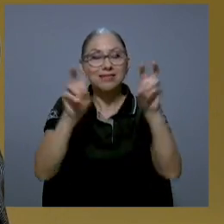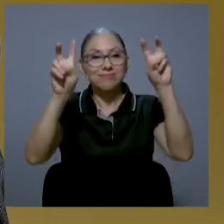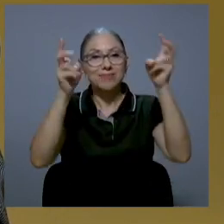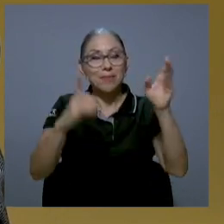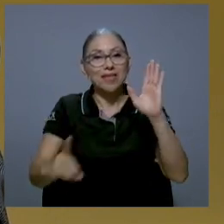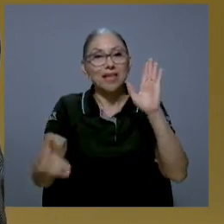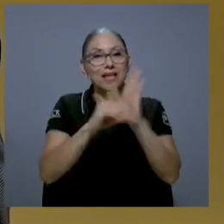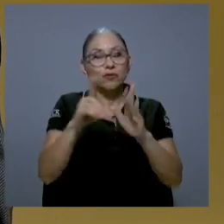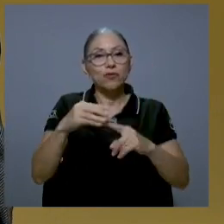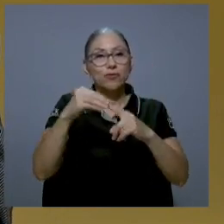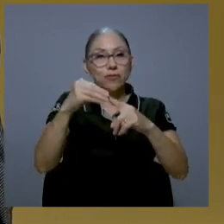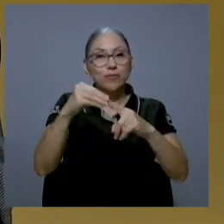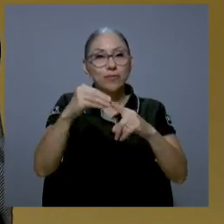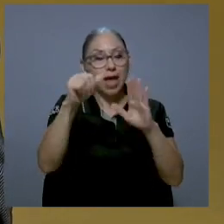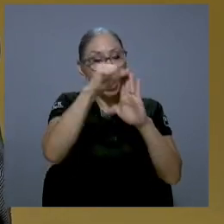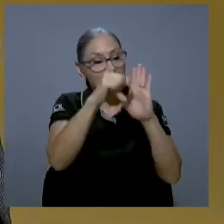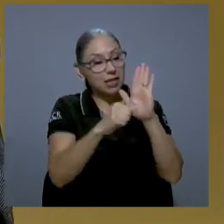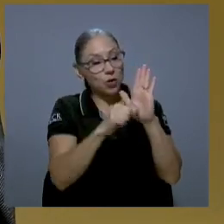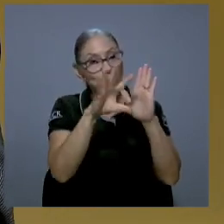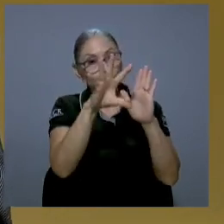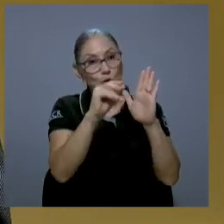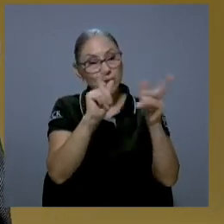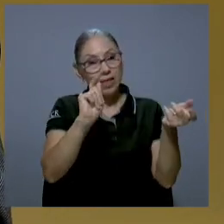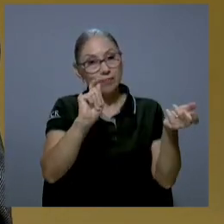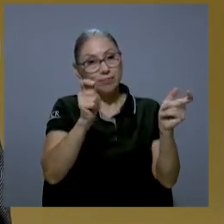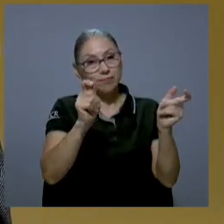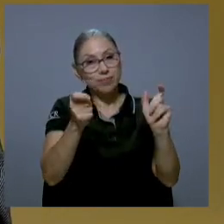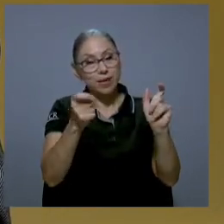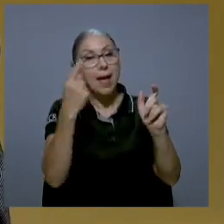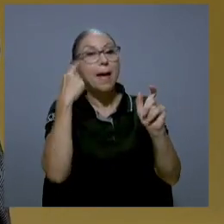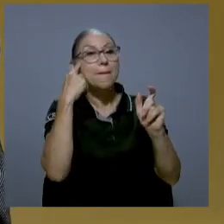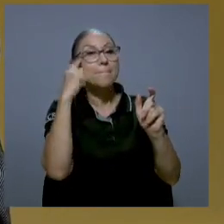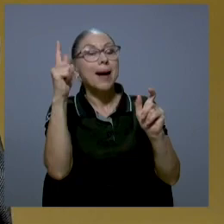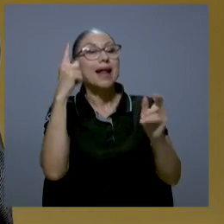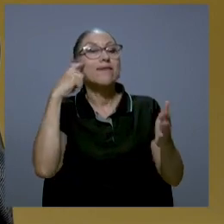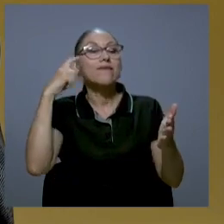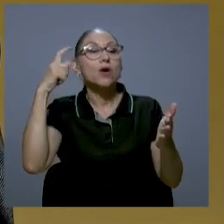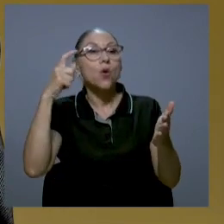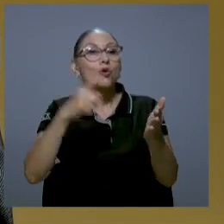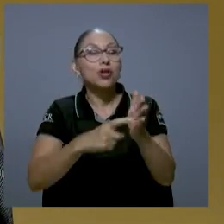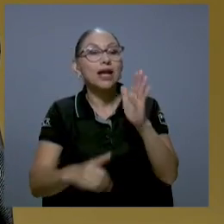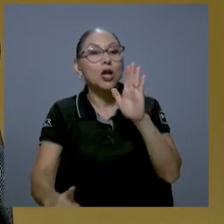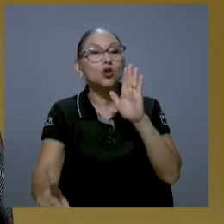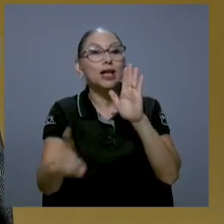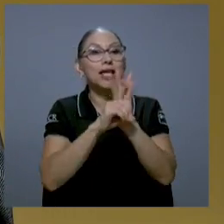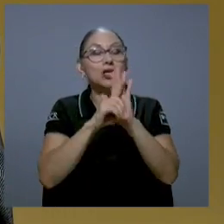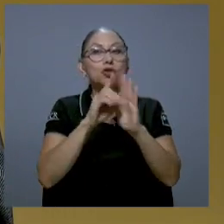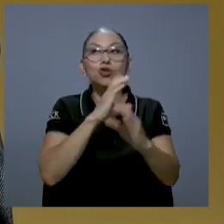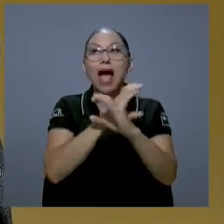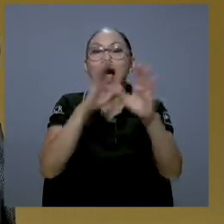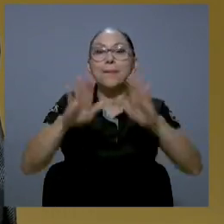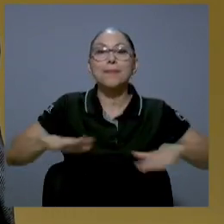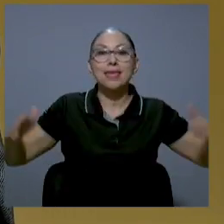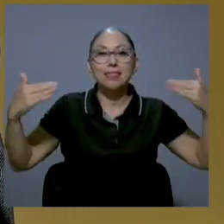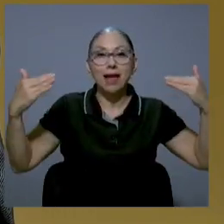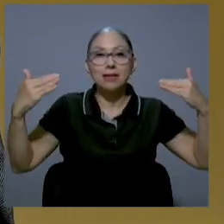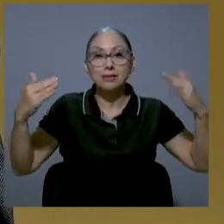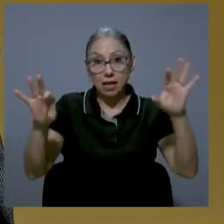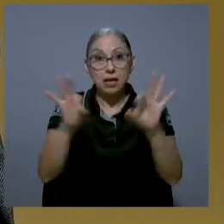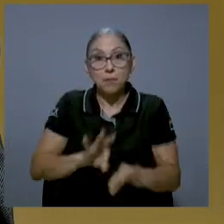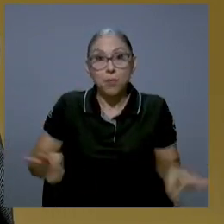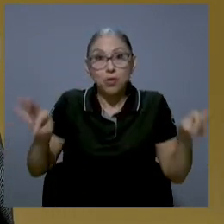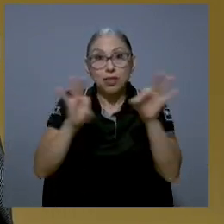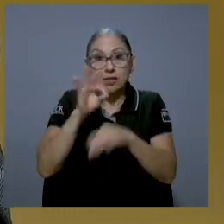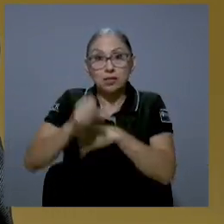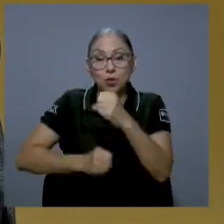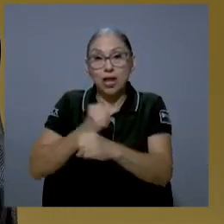del artículo 50 para crear o reconocer los derechos ambientales, importantísimo en el